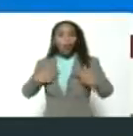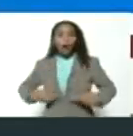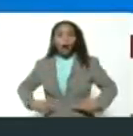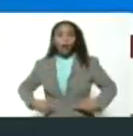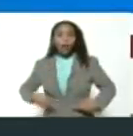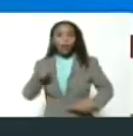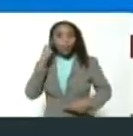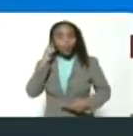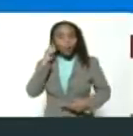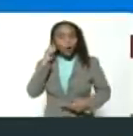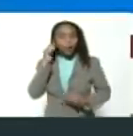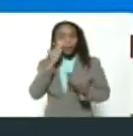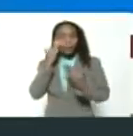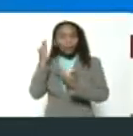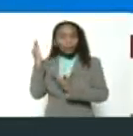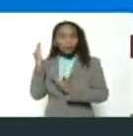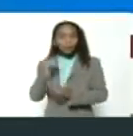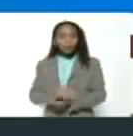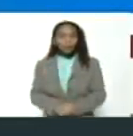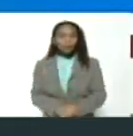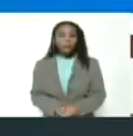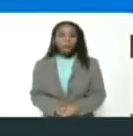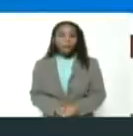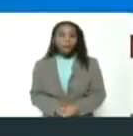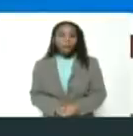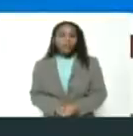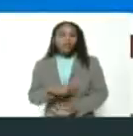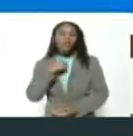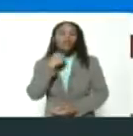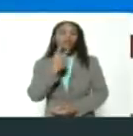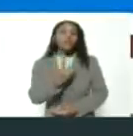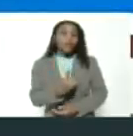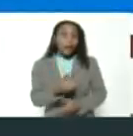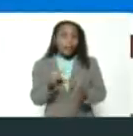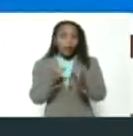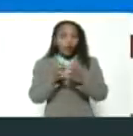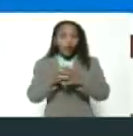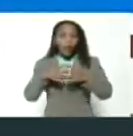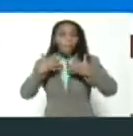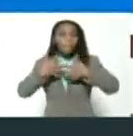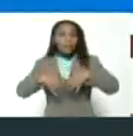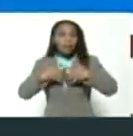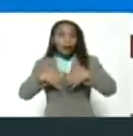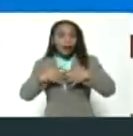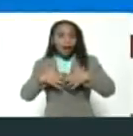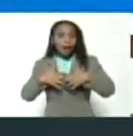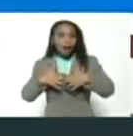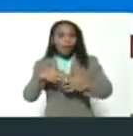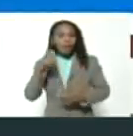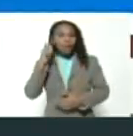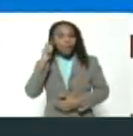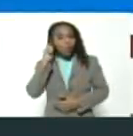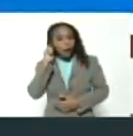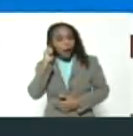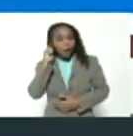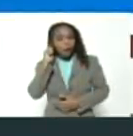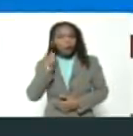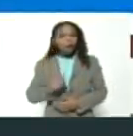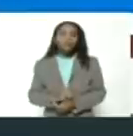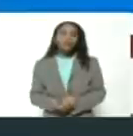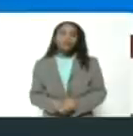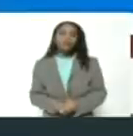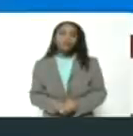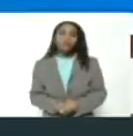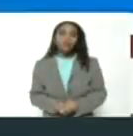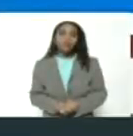Yadira Coromoto González Jiménez. La vocera del sector empresarial, la empresaria María